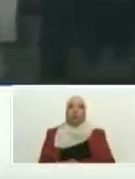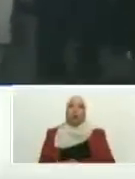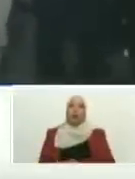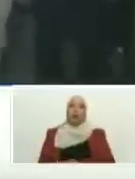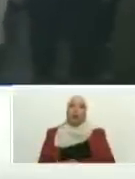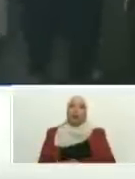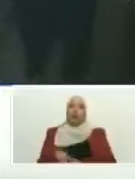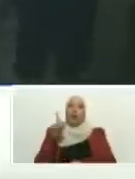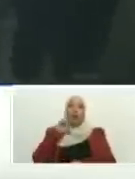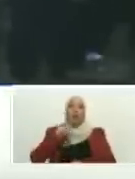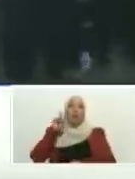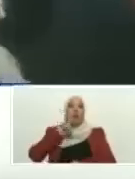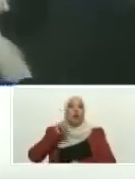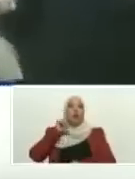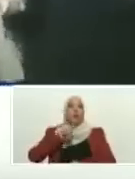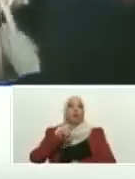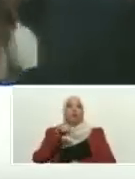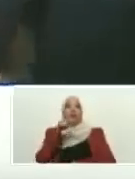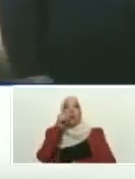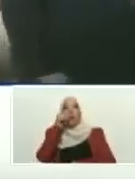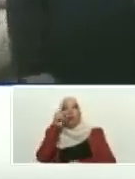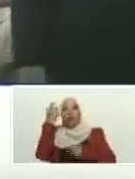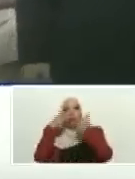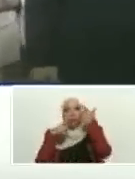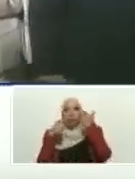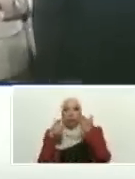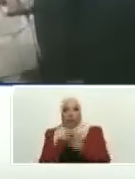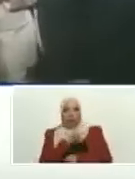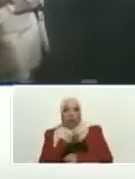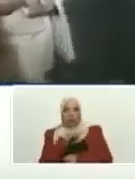y siempre dijeron que era un autócrata.